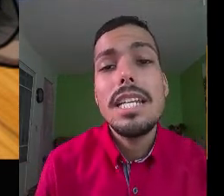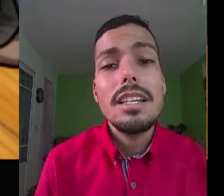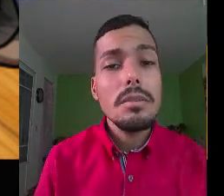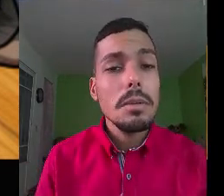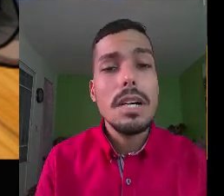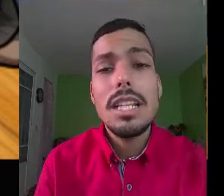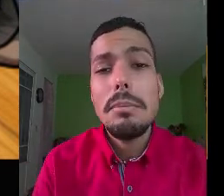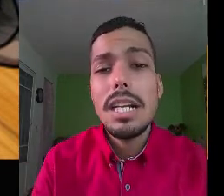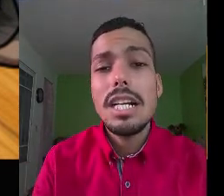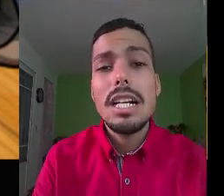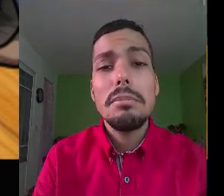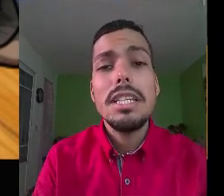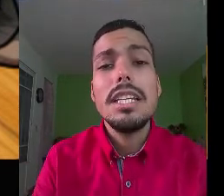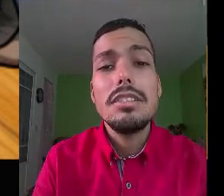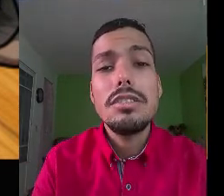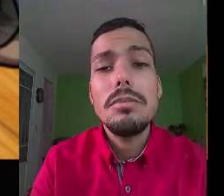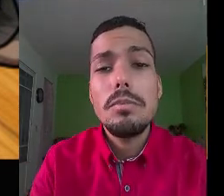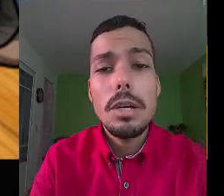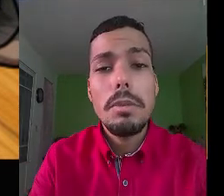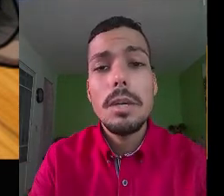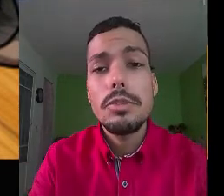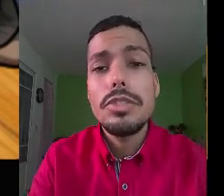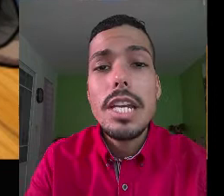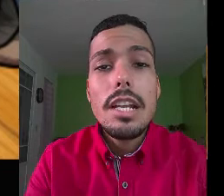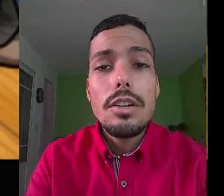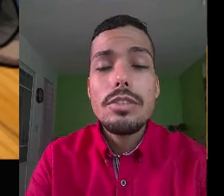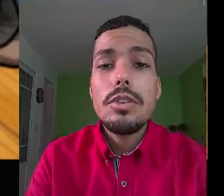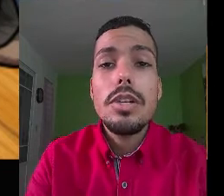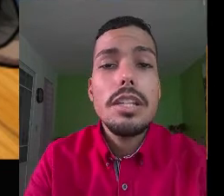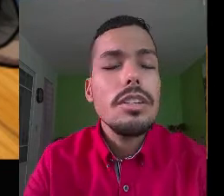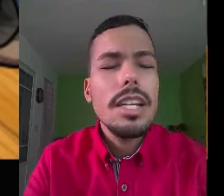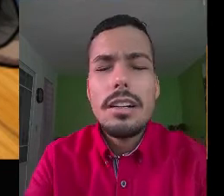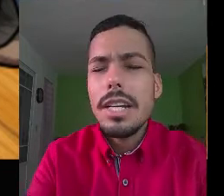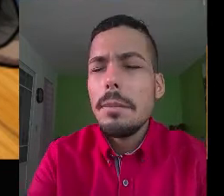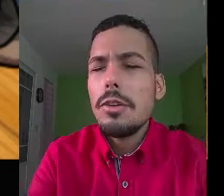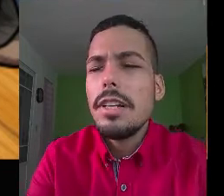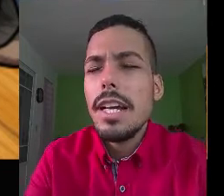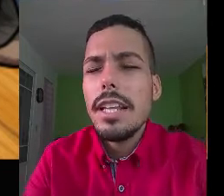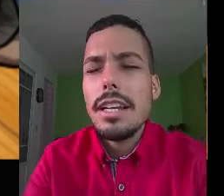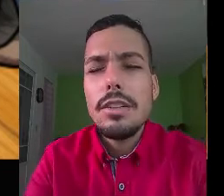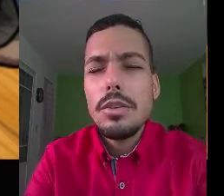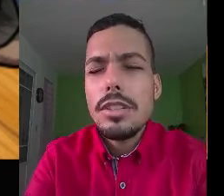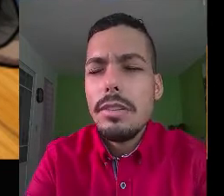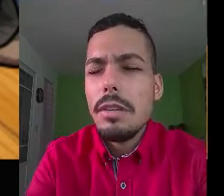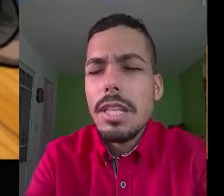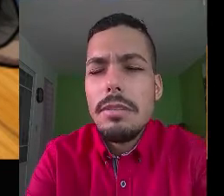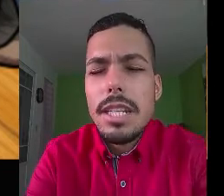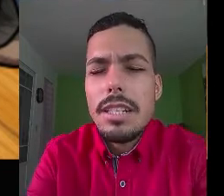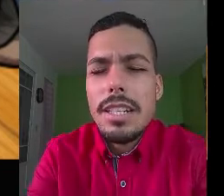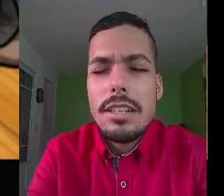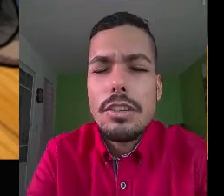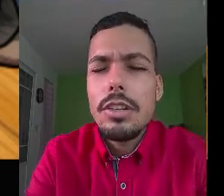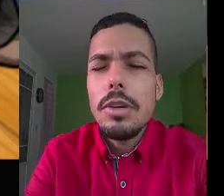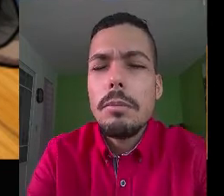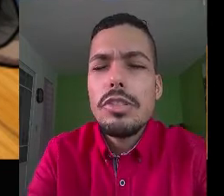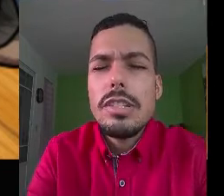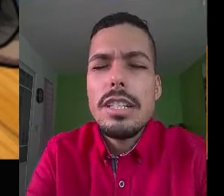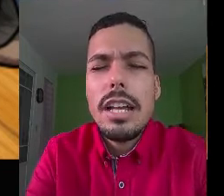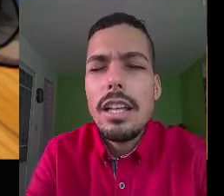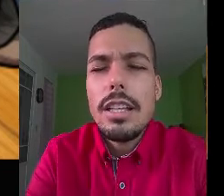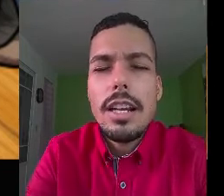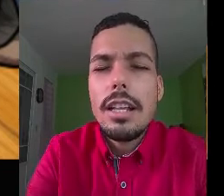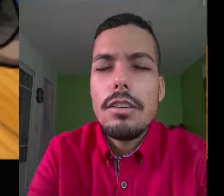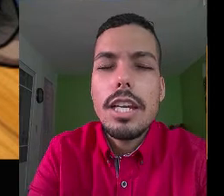nuestras manitas, nos vamos a tapar rapidito, nos tapamos los ojitos, que no veamos nada, que todo se vea, mire, mire, en negro, que no